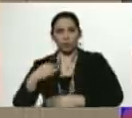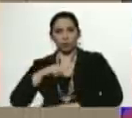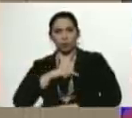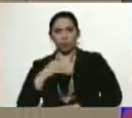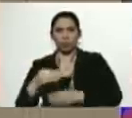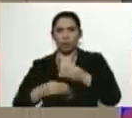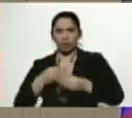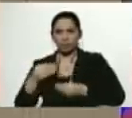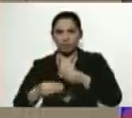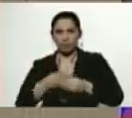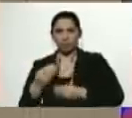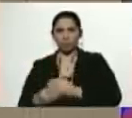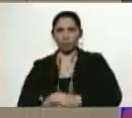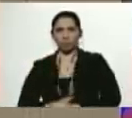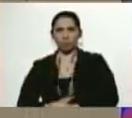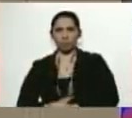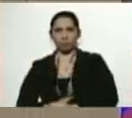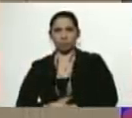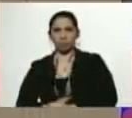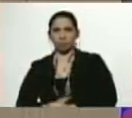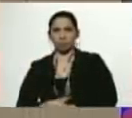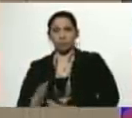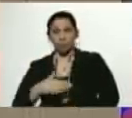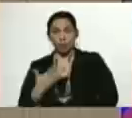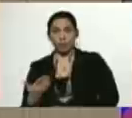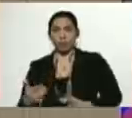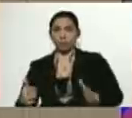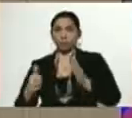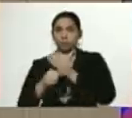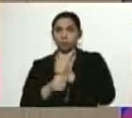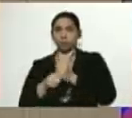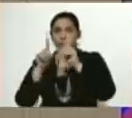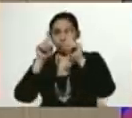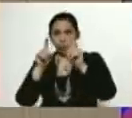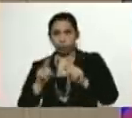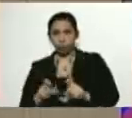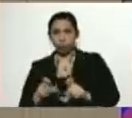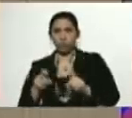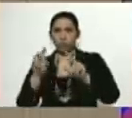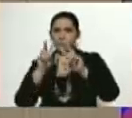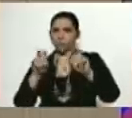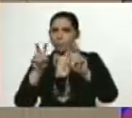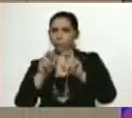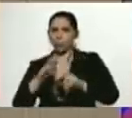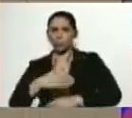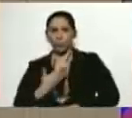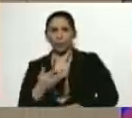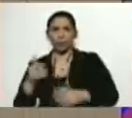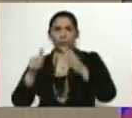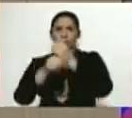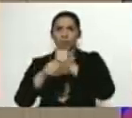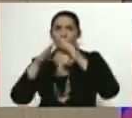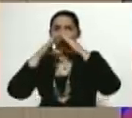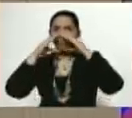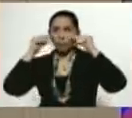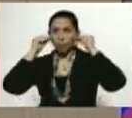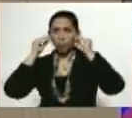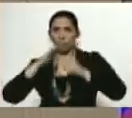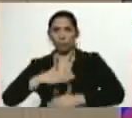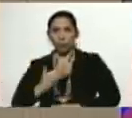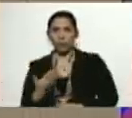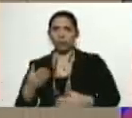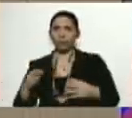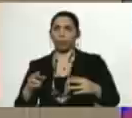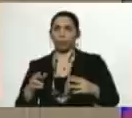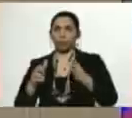haciendo filigrana para poder conseguir las pruebas diagnósticas, para poder conseguir los tapabocas, para poder conseguir los tratamientos.